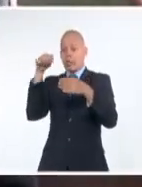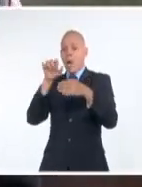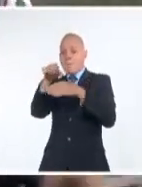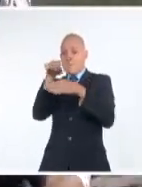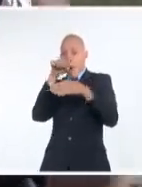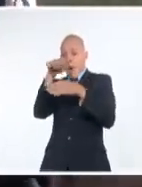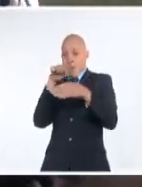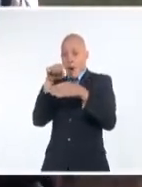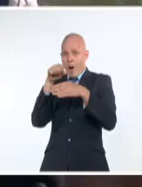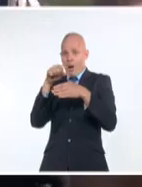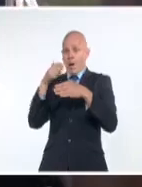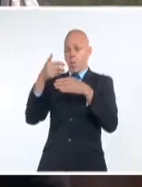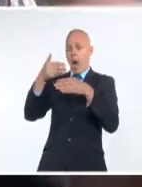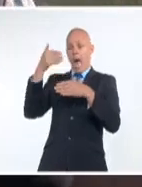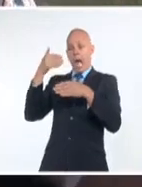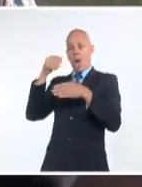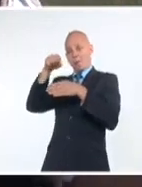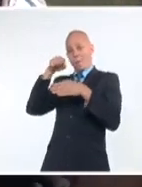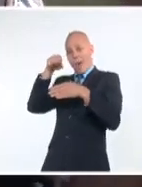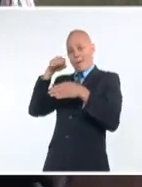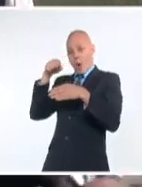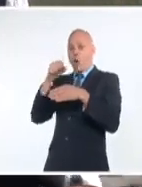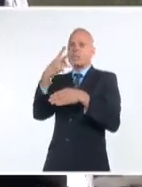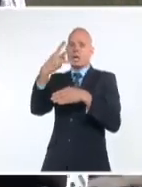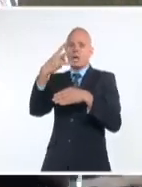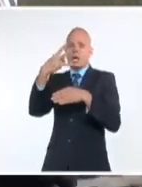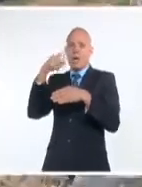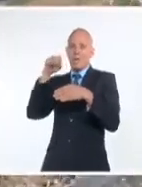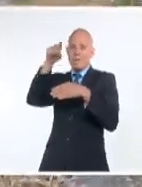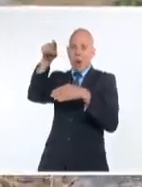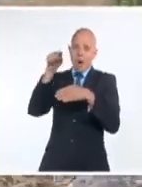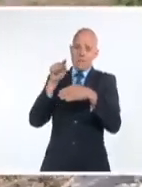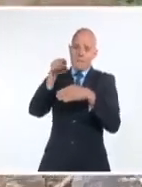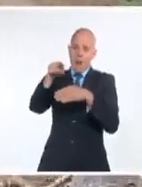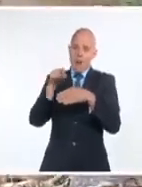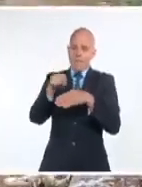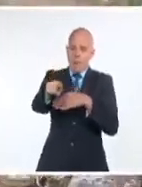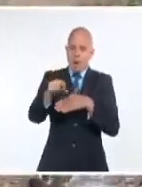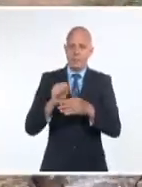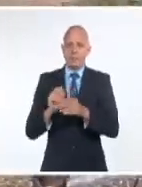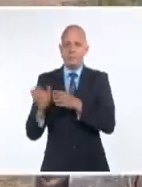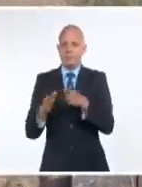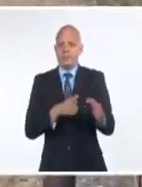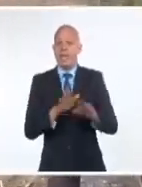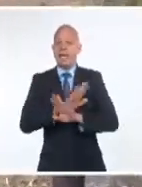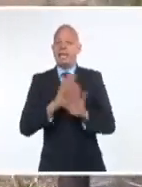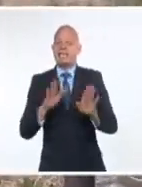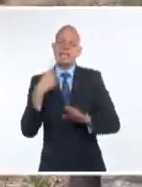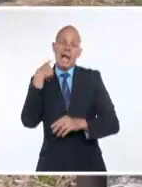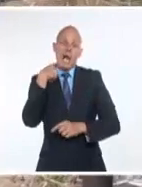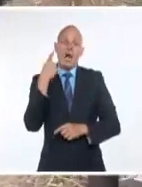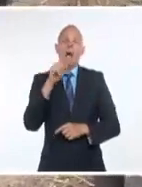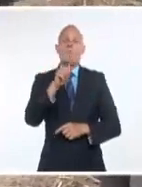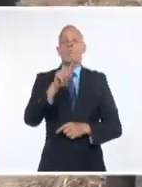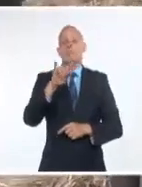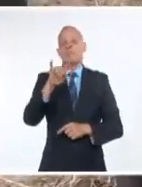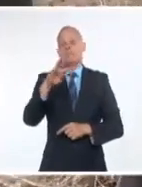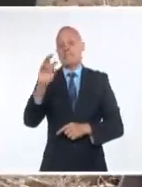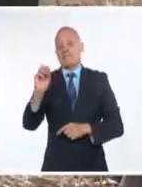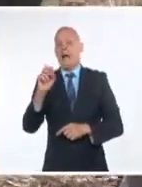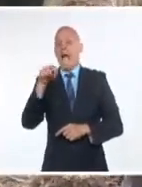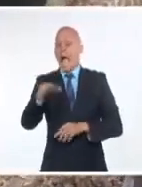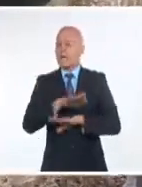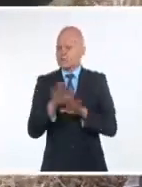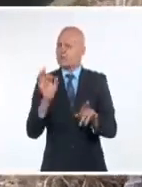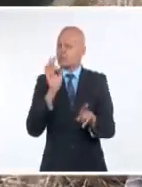cañones Nordenfiel de tiro rápido que habían sido instalados en la fortificación. A partir de la década de 1930, durante algunos años se mantuvo